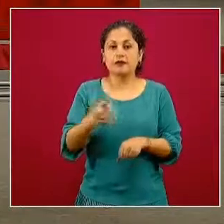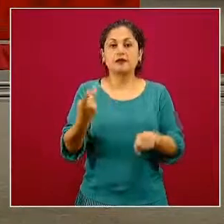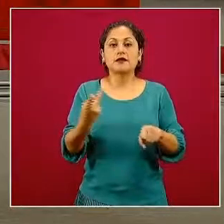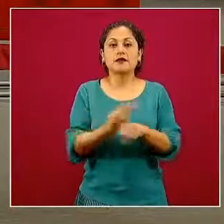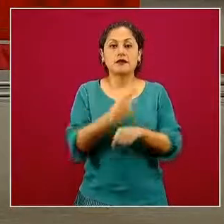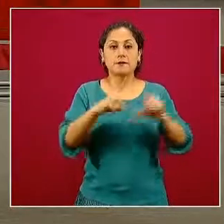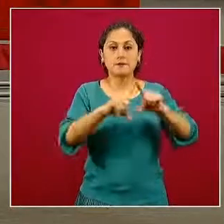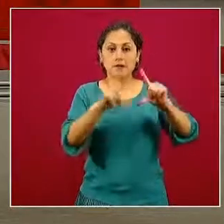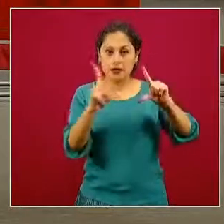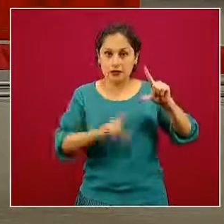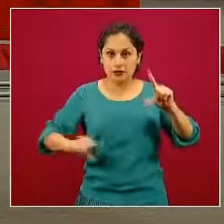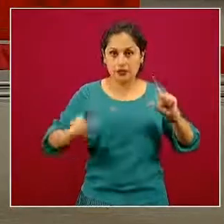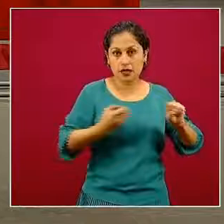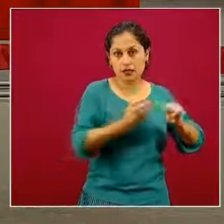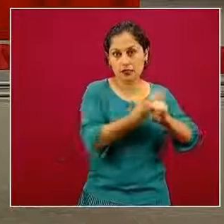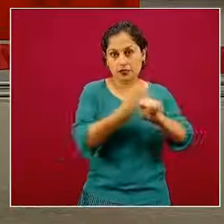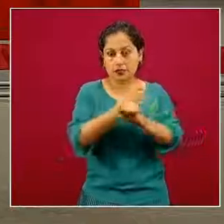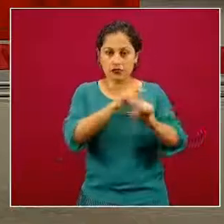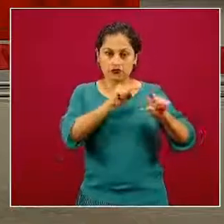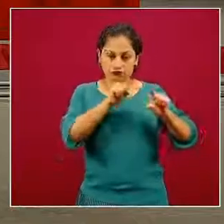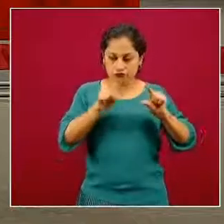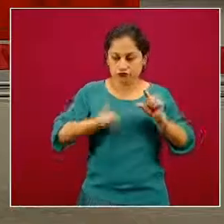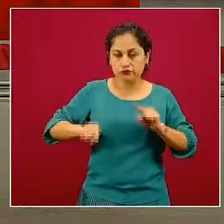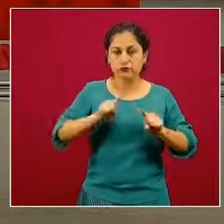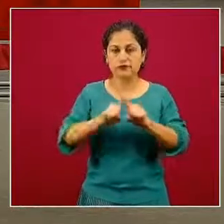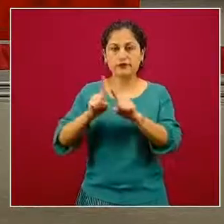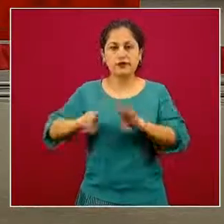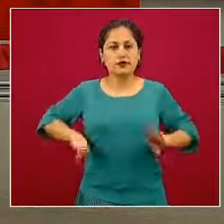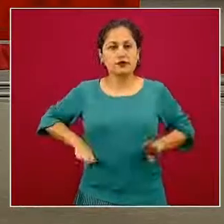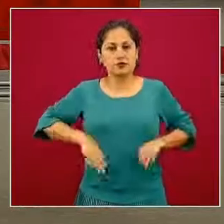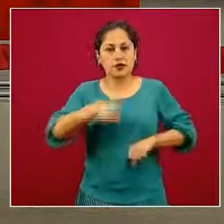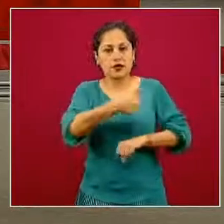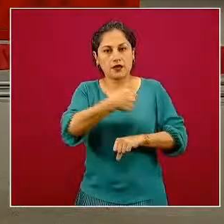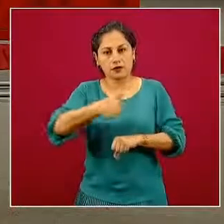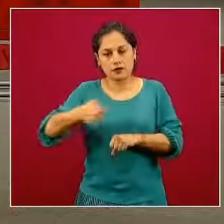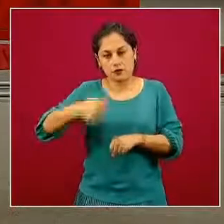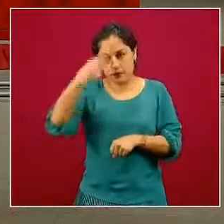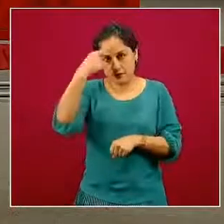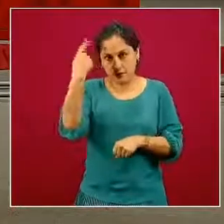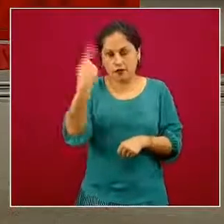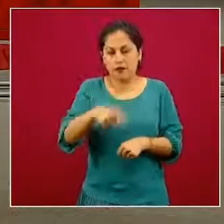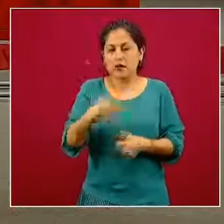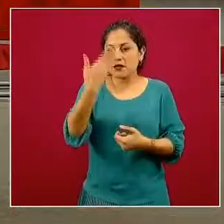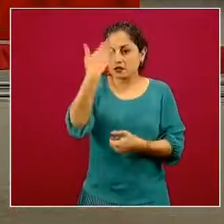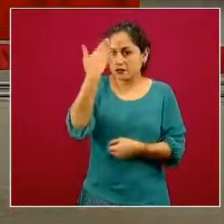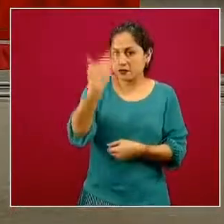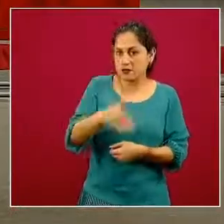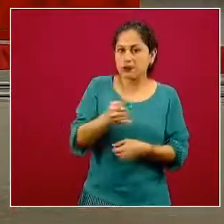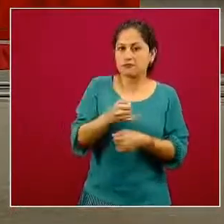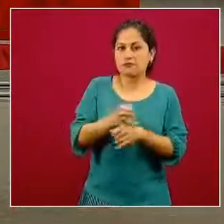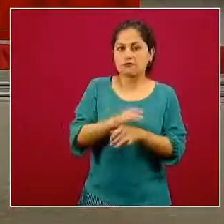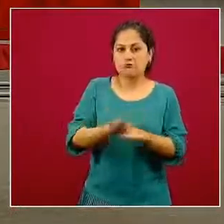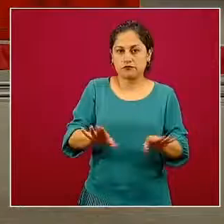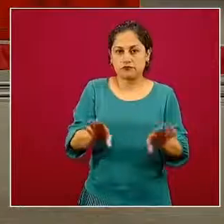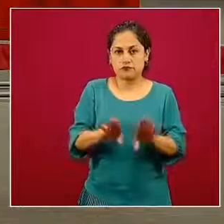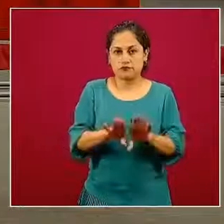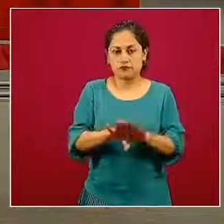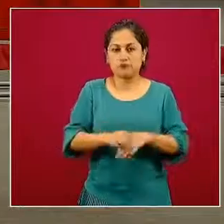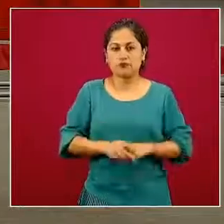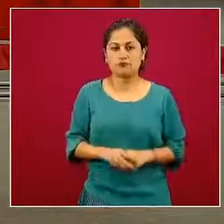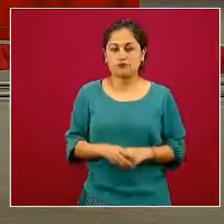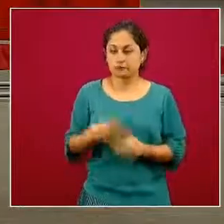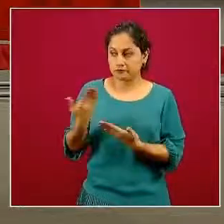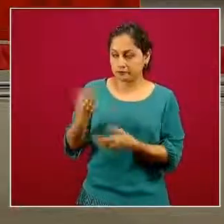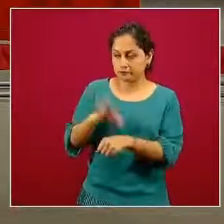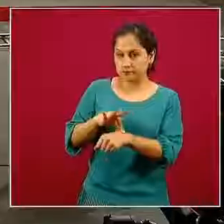poblaciones afectadas, y luego abrimos a preguntas y respuestas. Le pido al doctor Alomía si es tan amable de presentar. Con